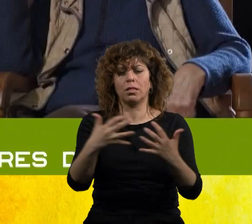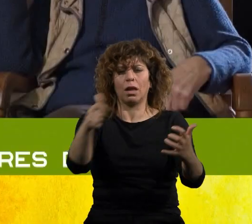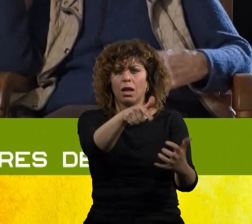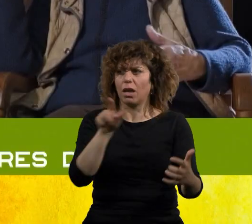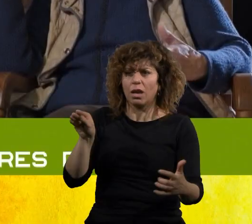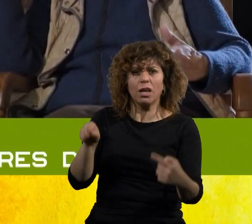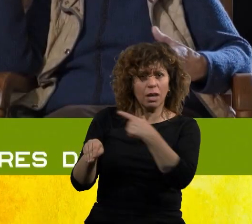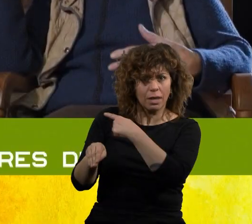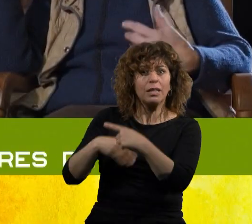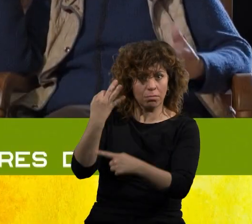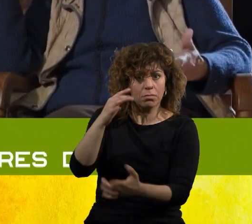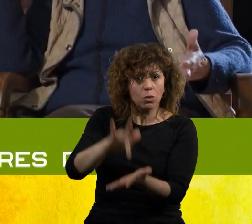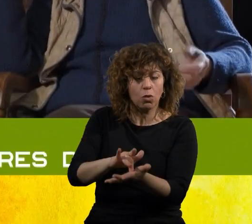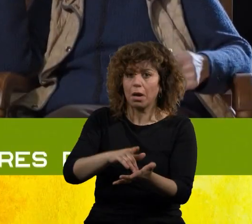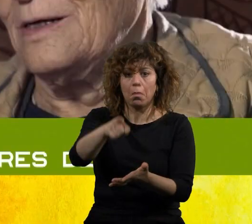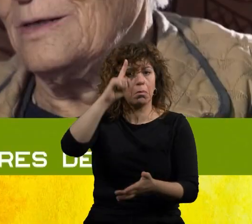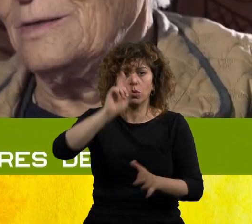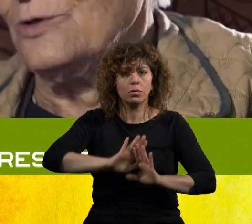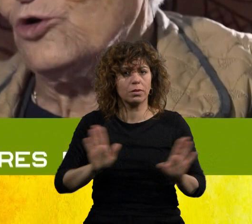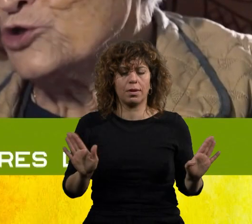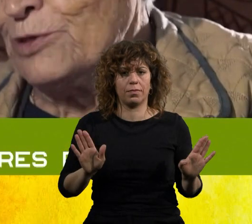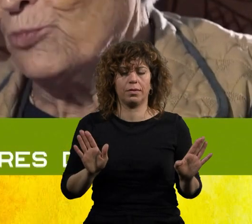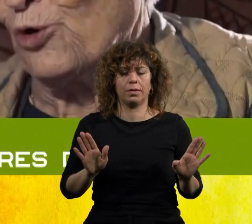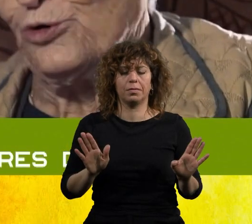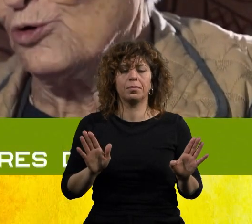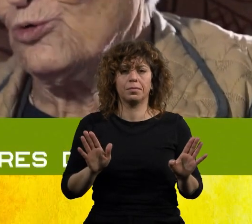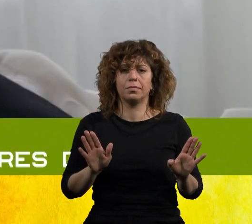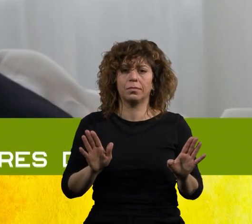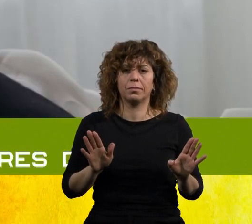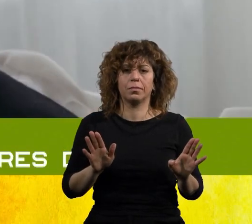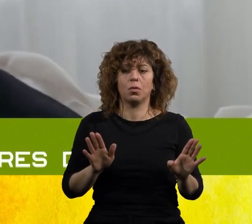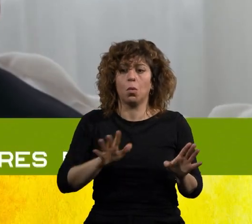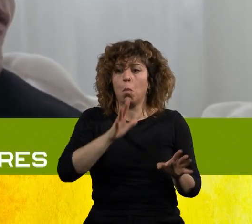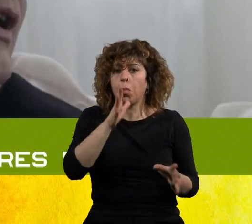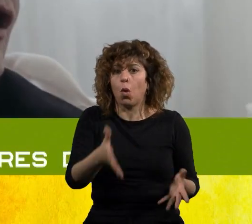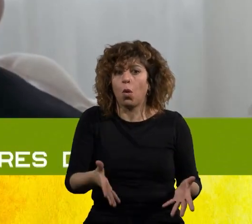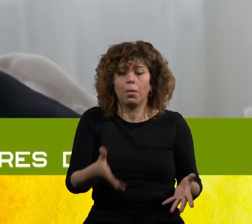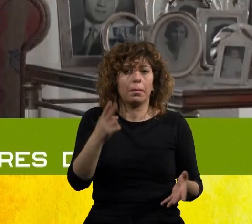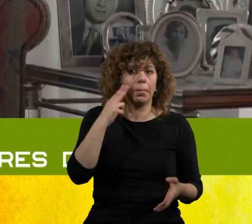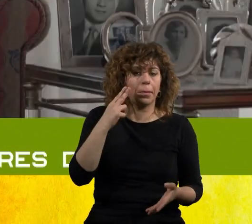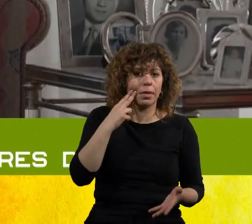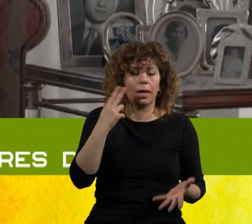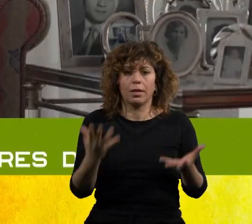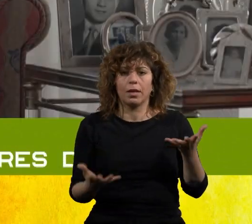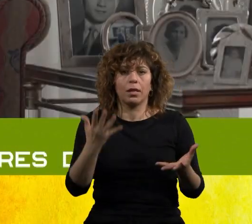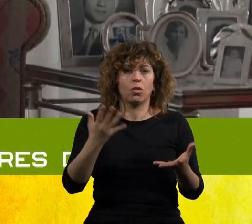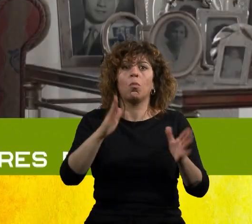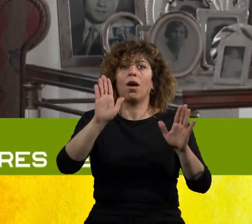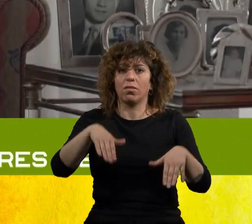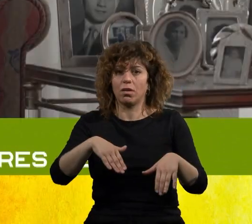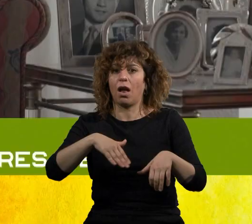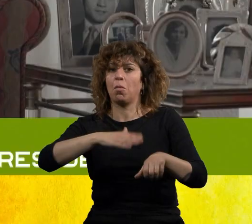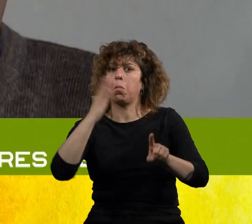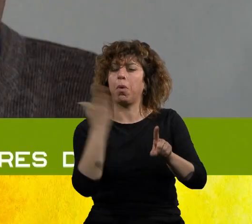¿Esto pasa en Badarán? La gente no sabía. Y es que, claro, bien por el miedo de las represaliados y